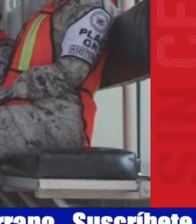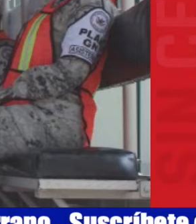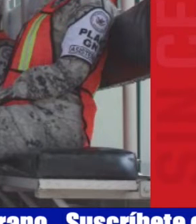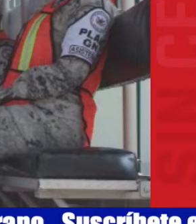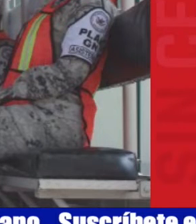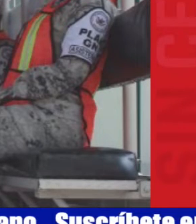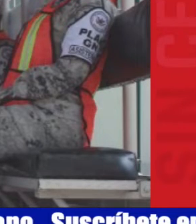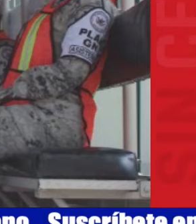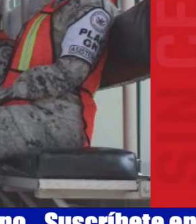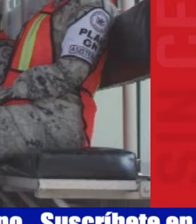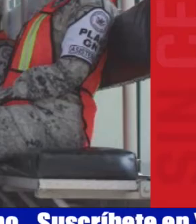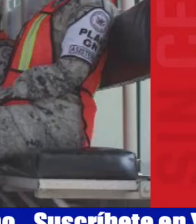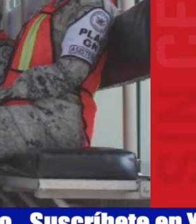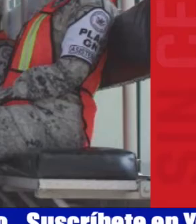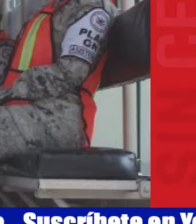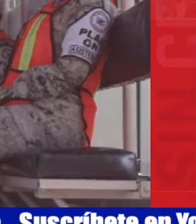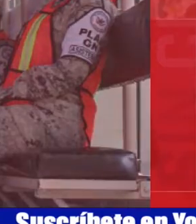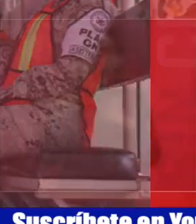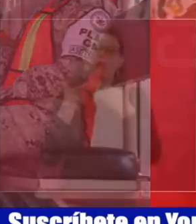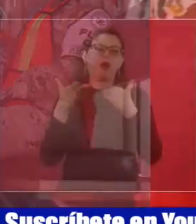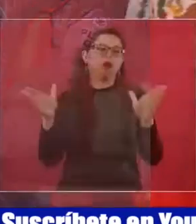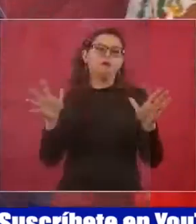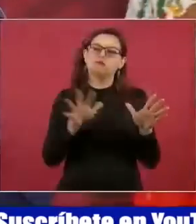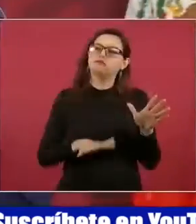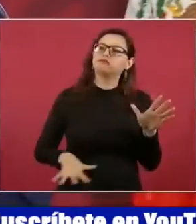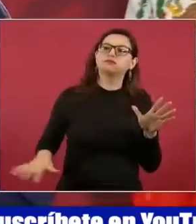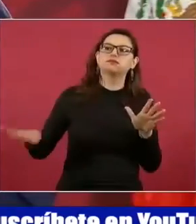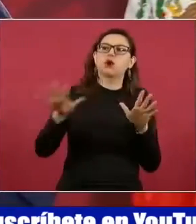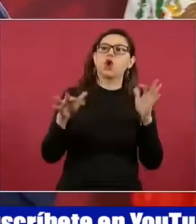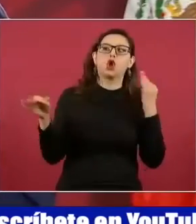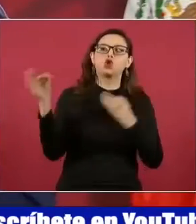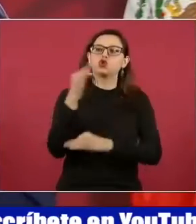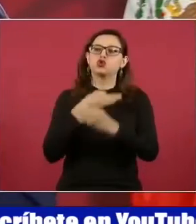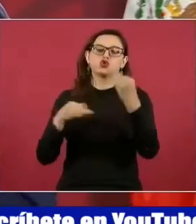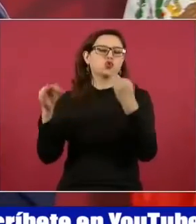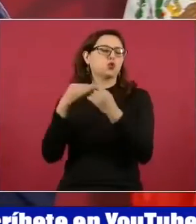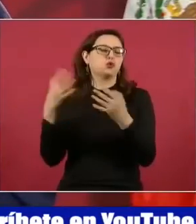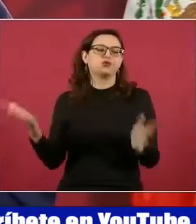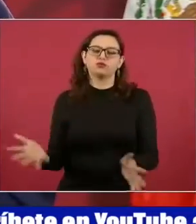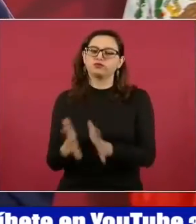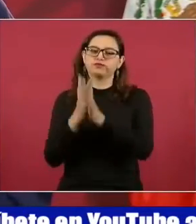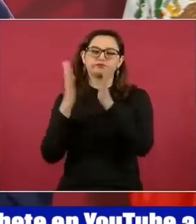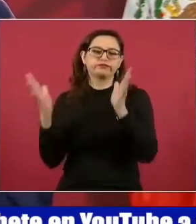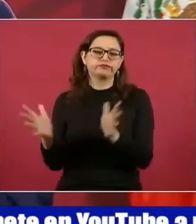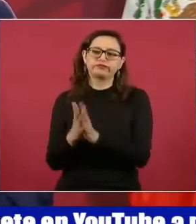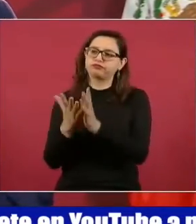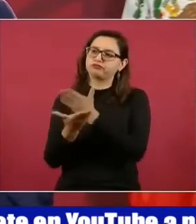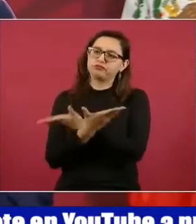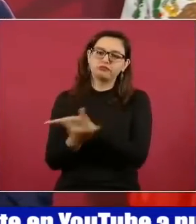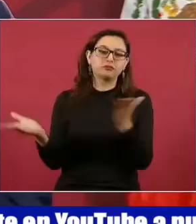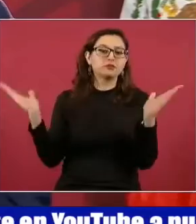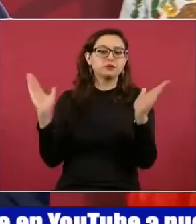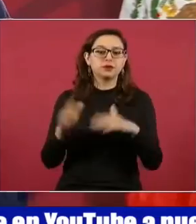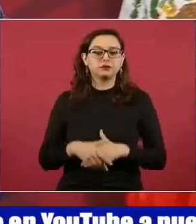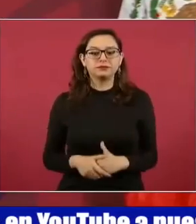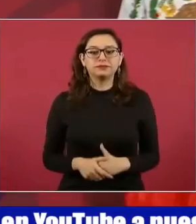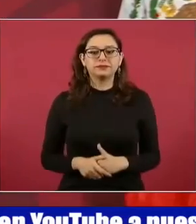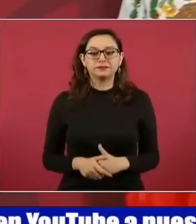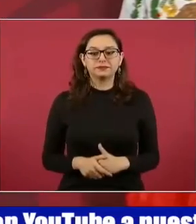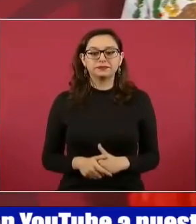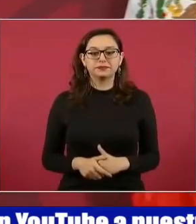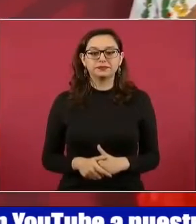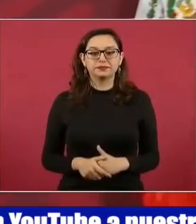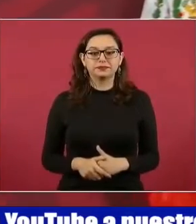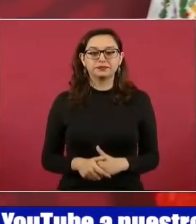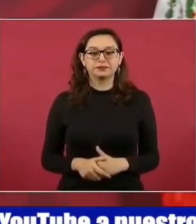que se precisa, de cómo ha actuado, de cuáles han sido los alcances, y me parece que es una forma en cómo está